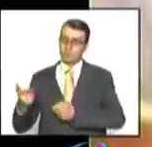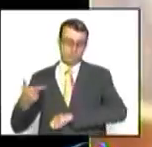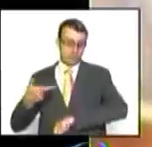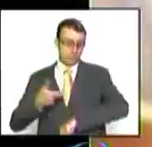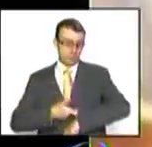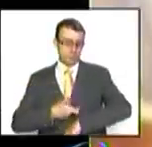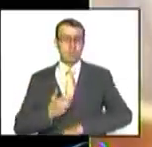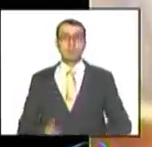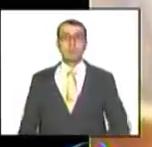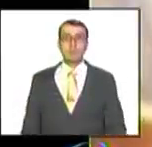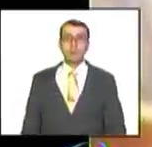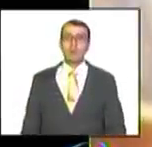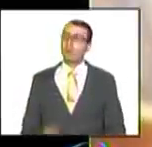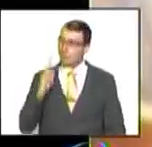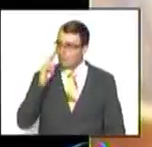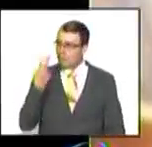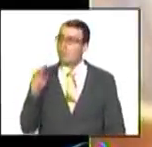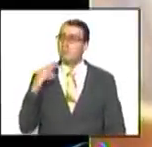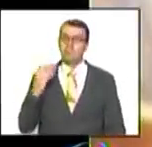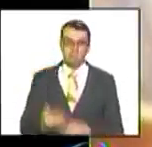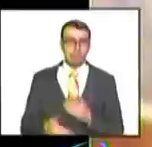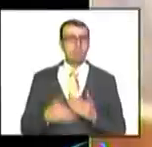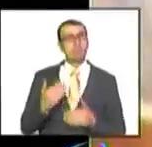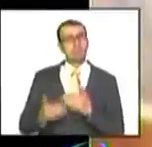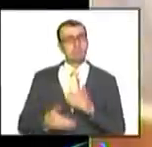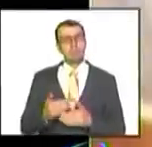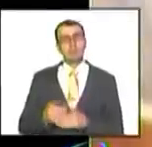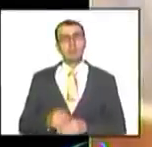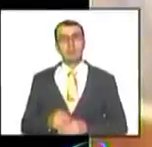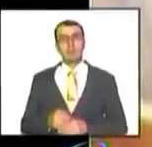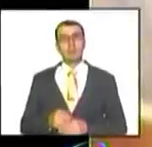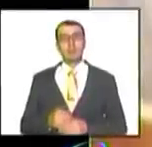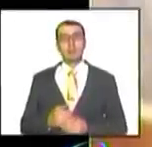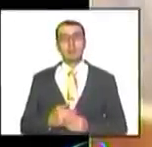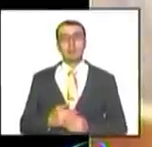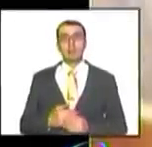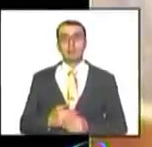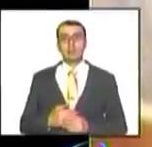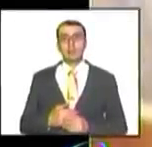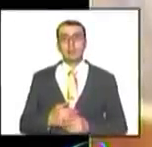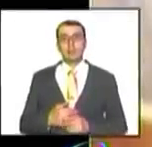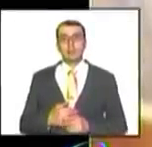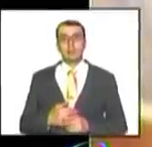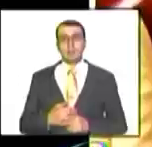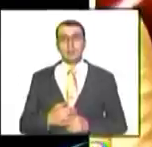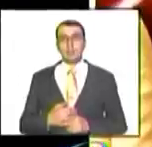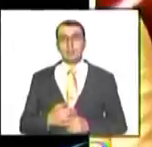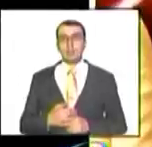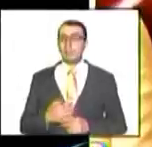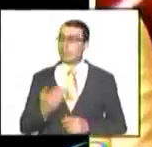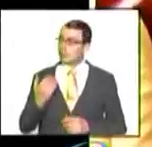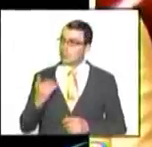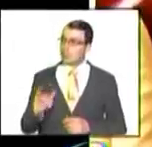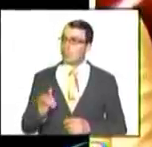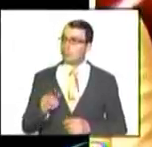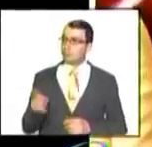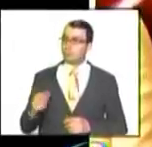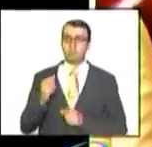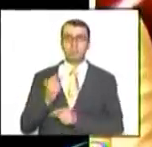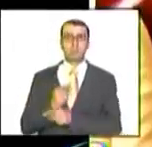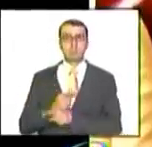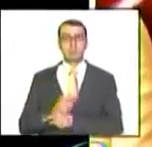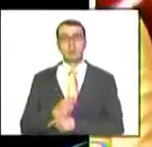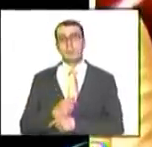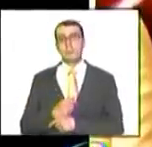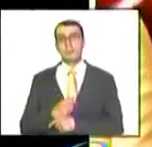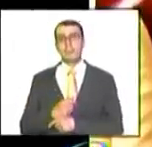Uh-huh. Ahí está todo el proceso, ya. Después de que ustedes tienen este componente plasmático,